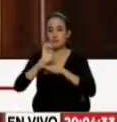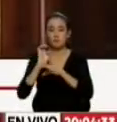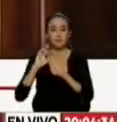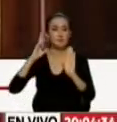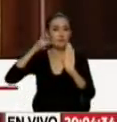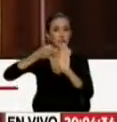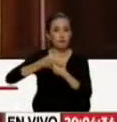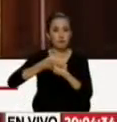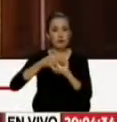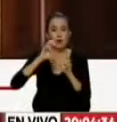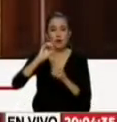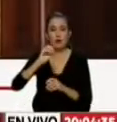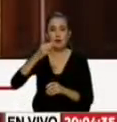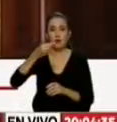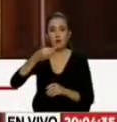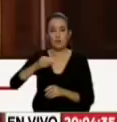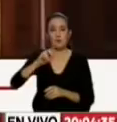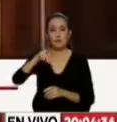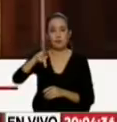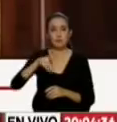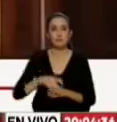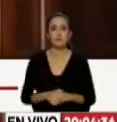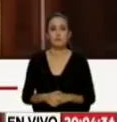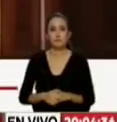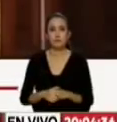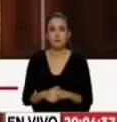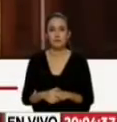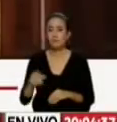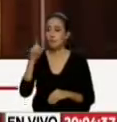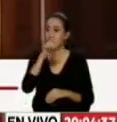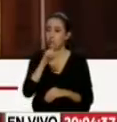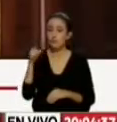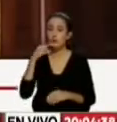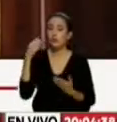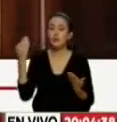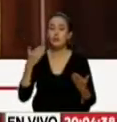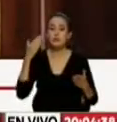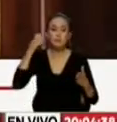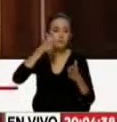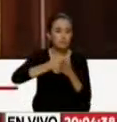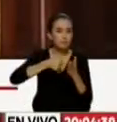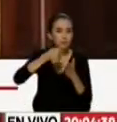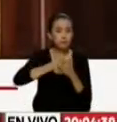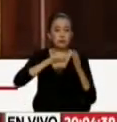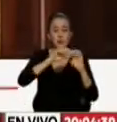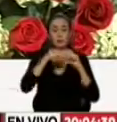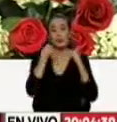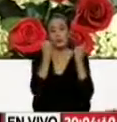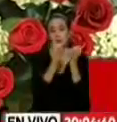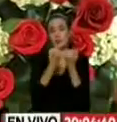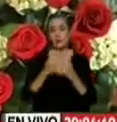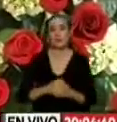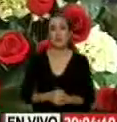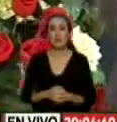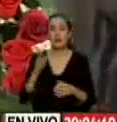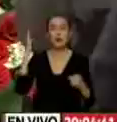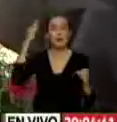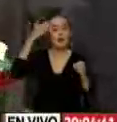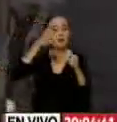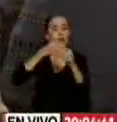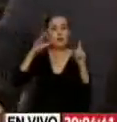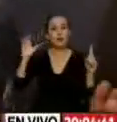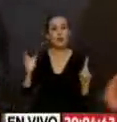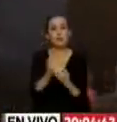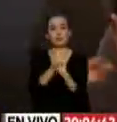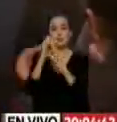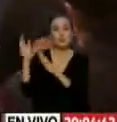parte de OGP. Esto se lo debemos, por supuesto, a la persistencia de la sociedad civil. La meta es contar con el plan